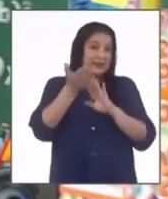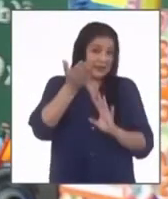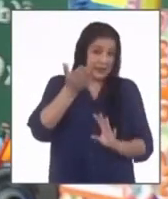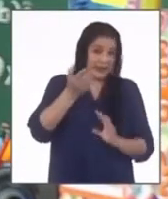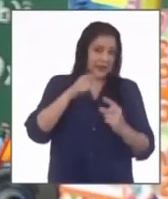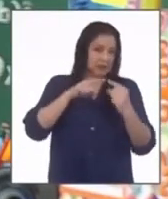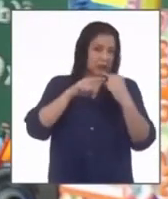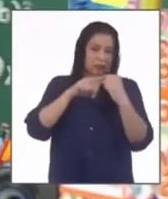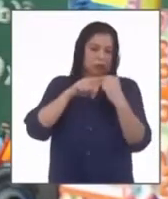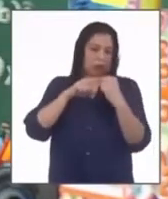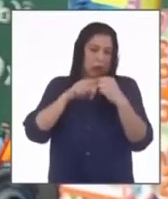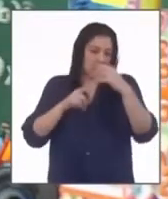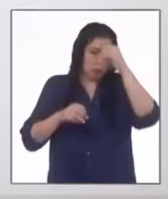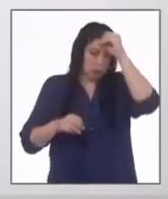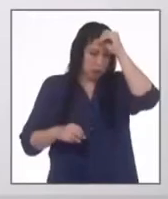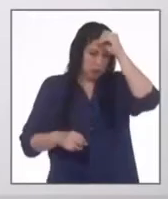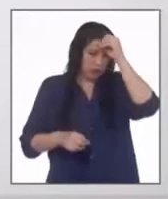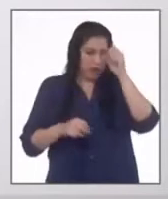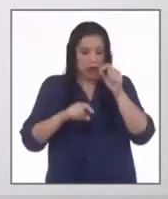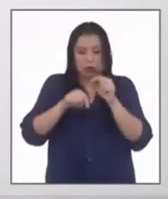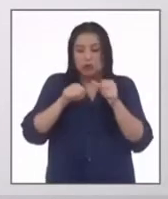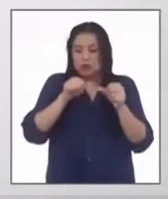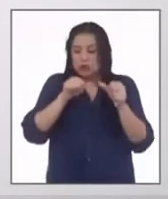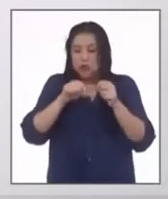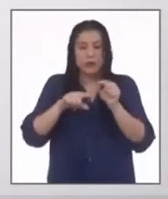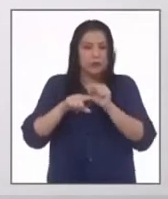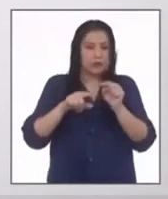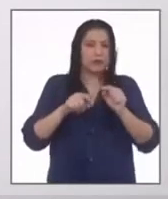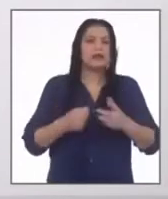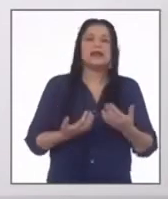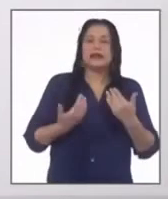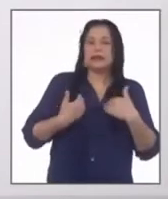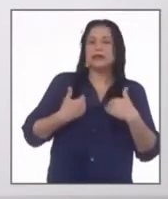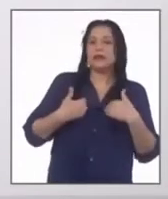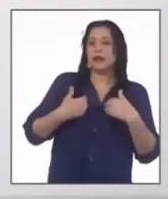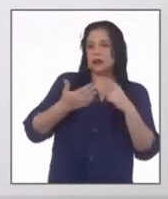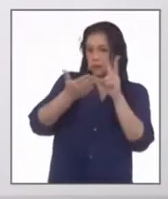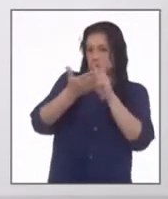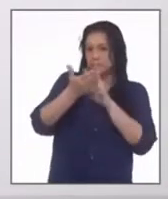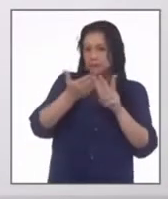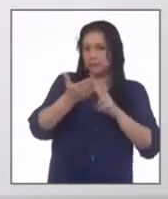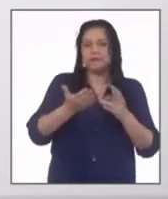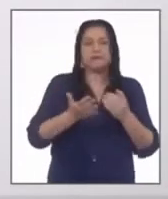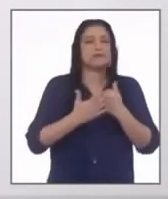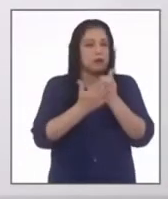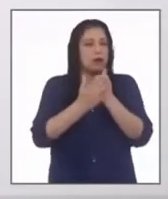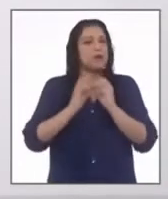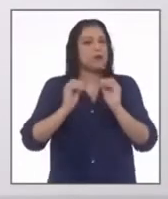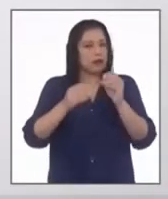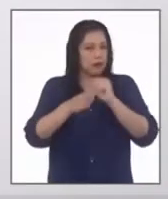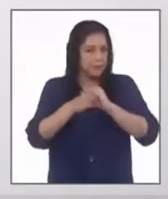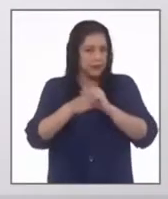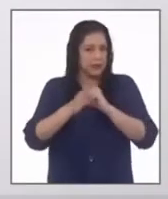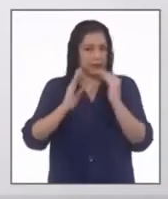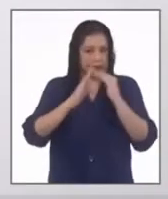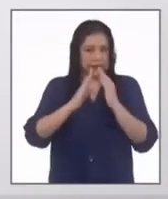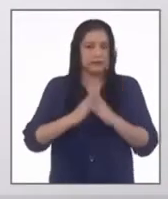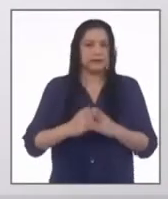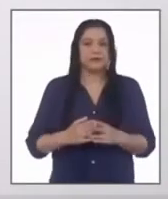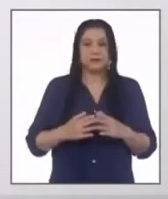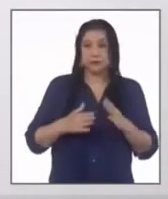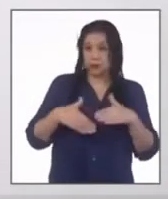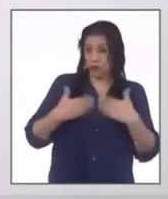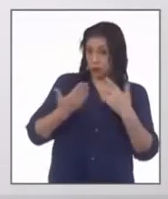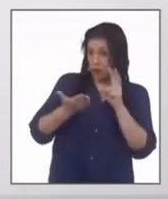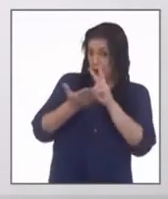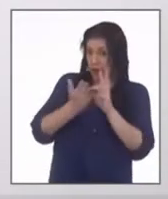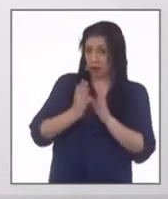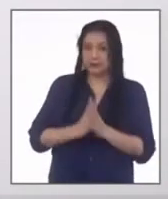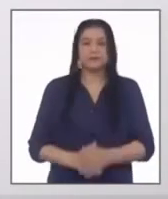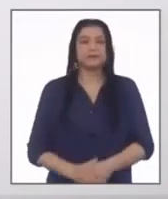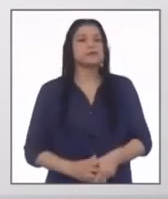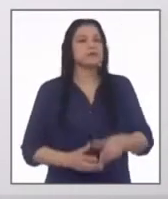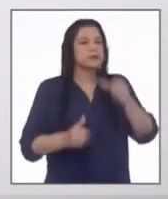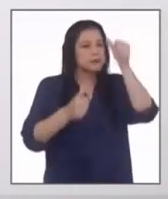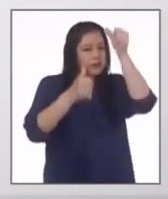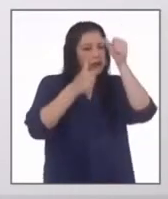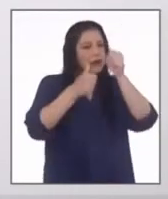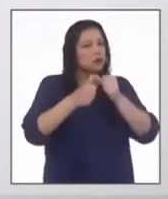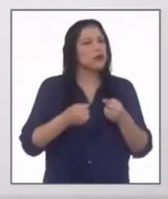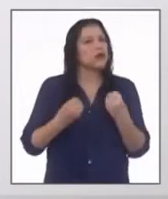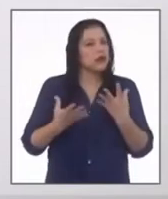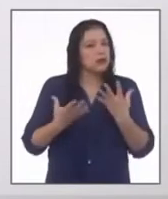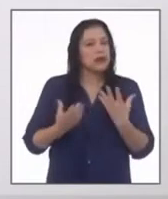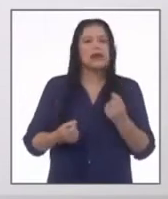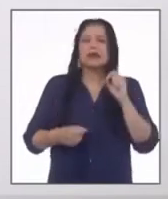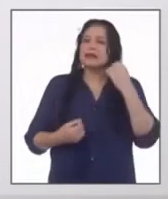no sé interpretar el valor que aparece. Tengo un artículo que nos ayudará a ponerlo en práctica en casa. ¿Lo leemos? Recuerden que es